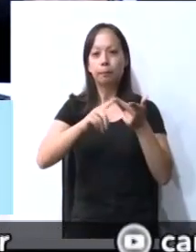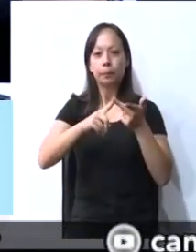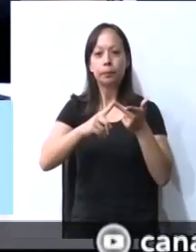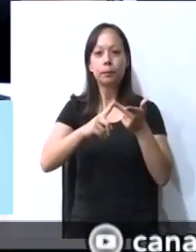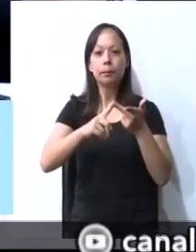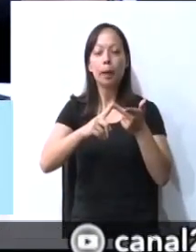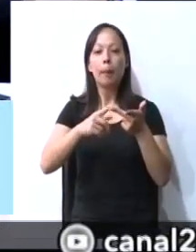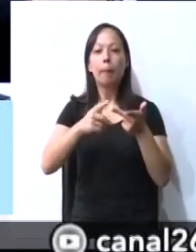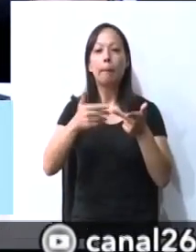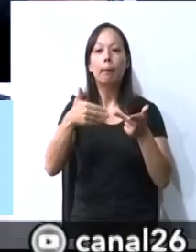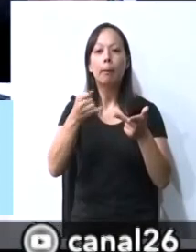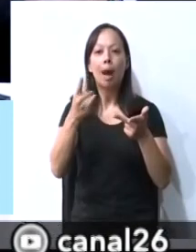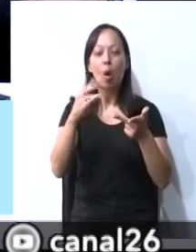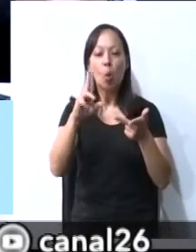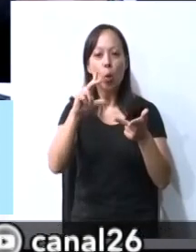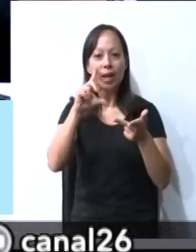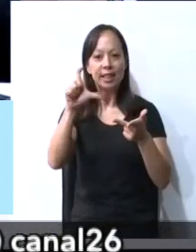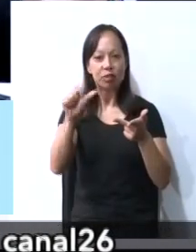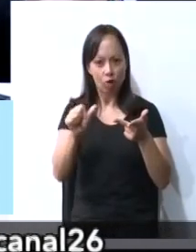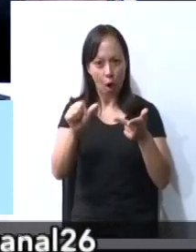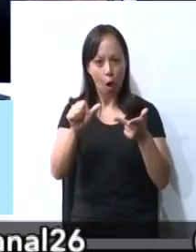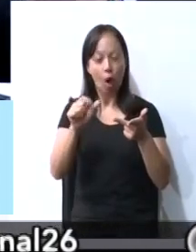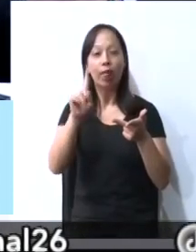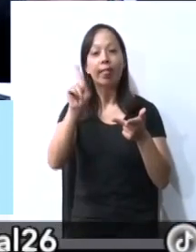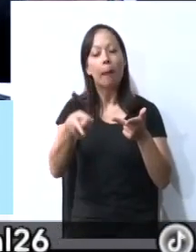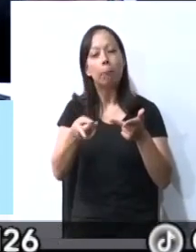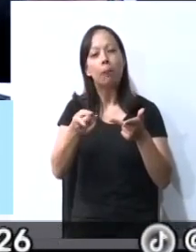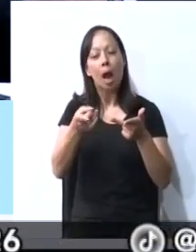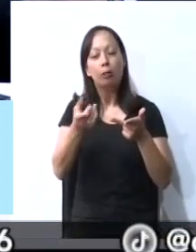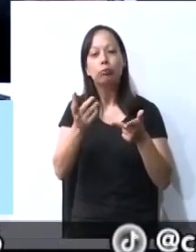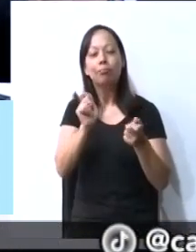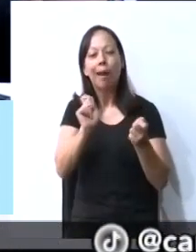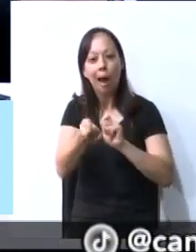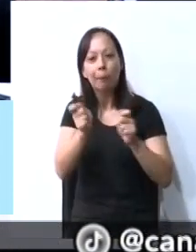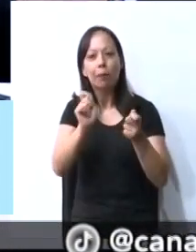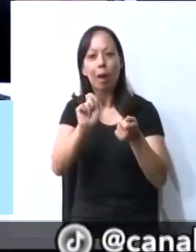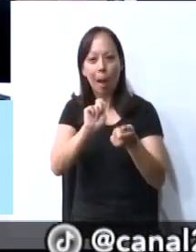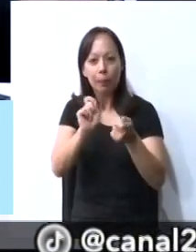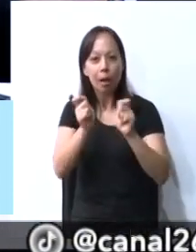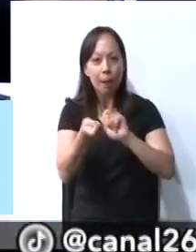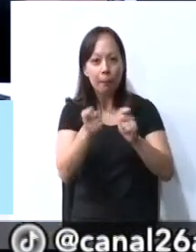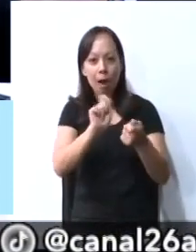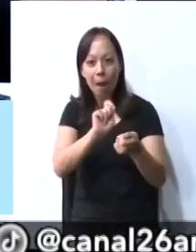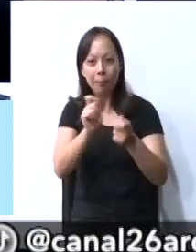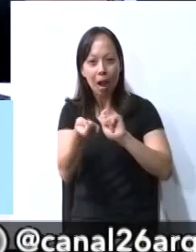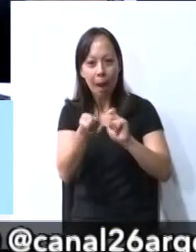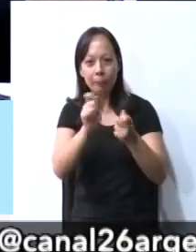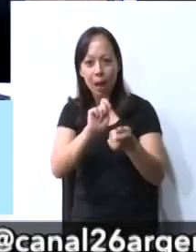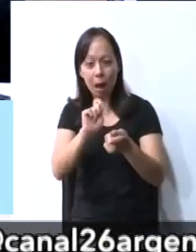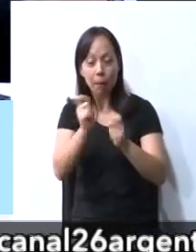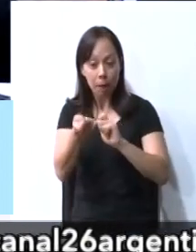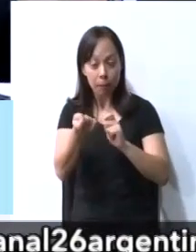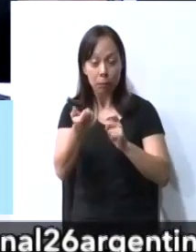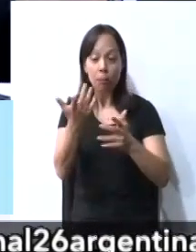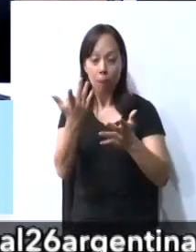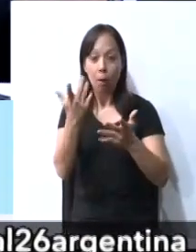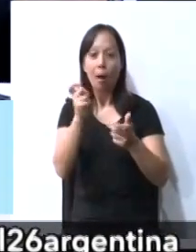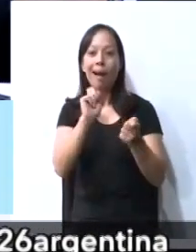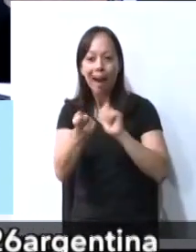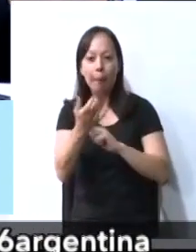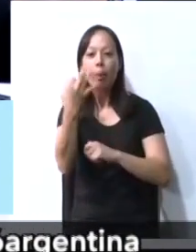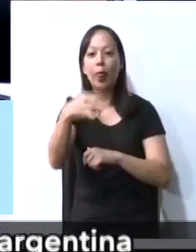transformaciones en el 2007 y que pudimos continuar y profundizar desde el 2015 hasta hoy. Gracias a